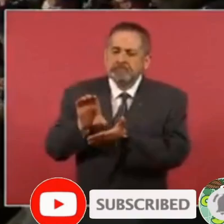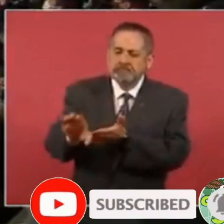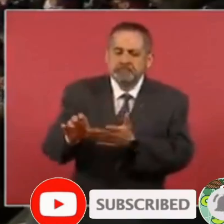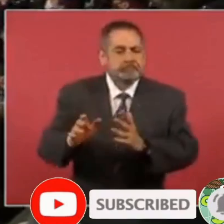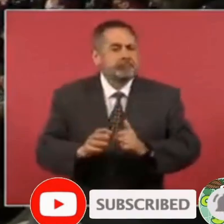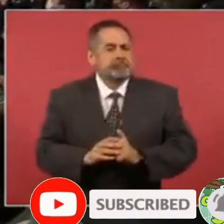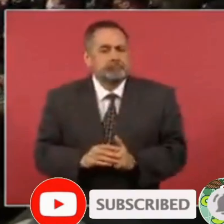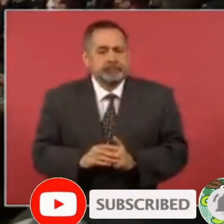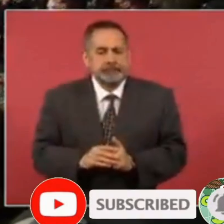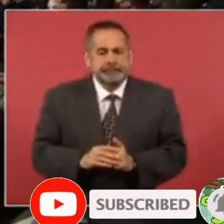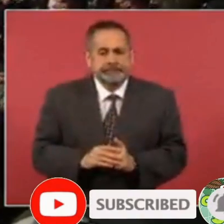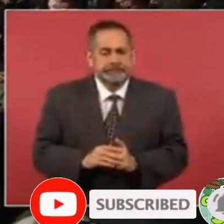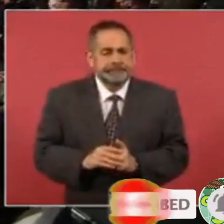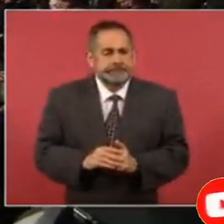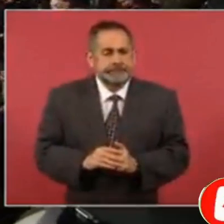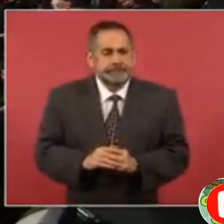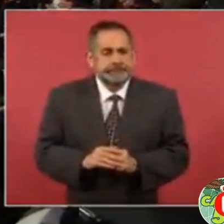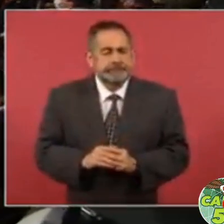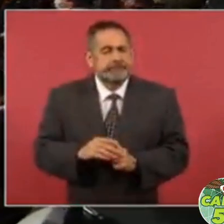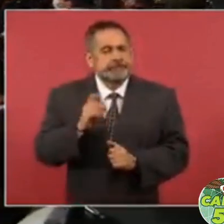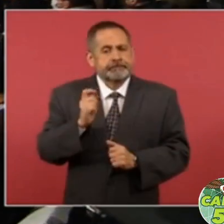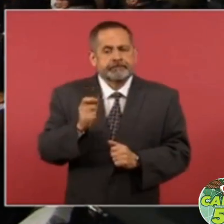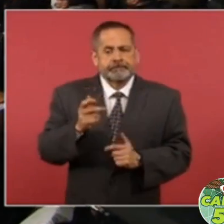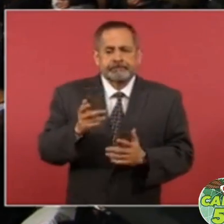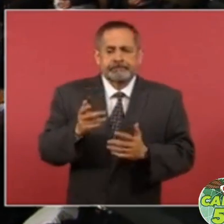de entregar